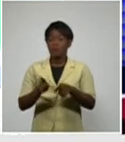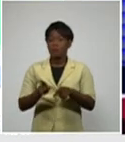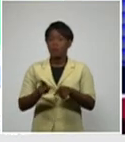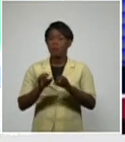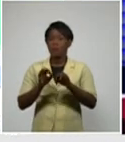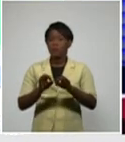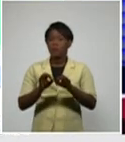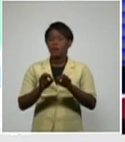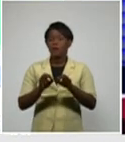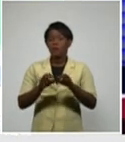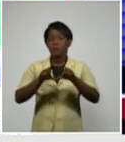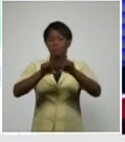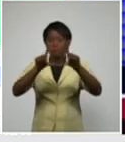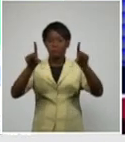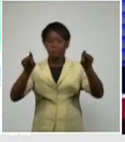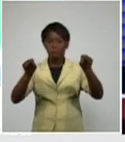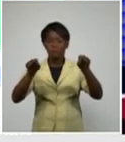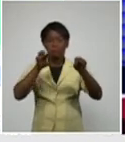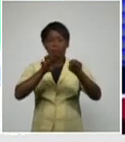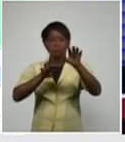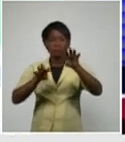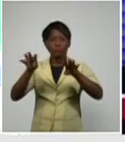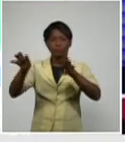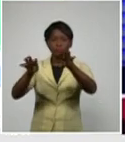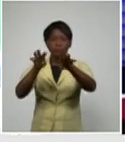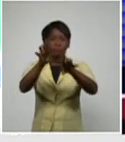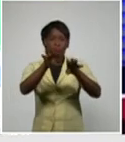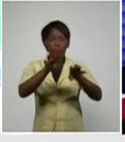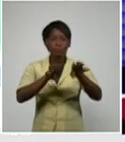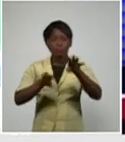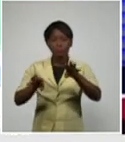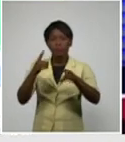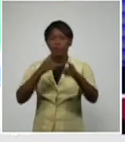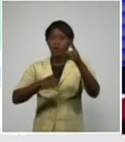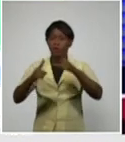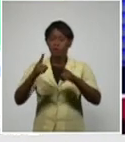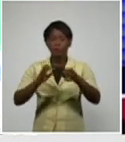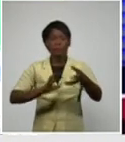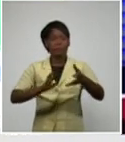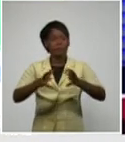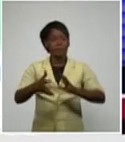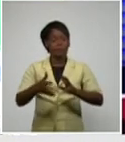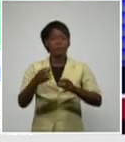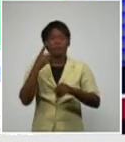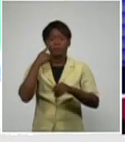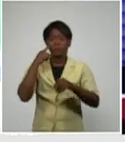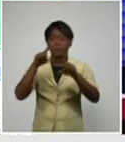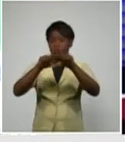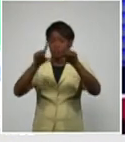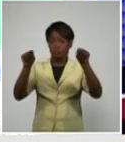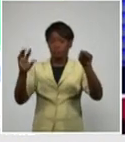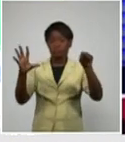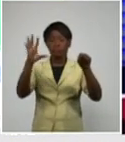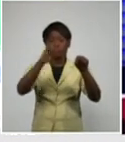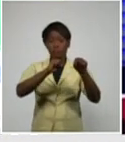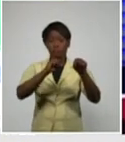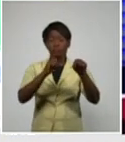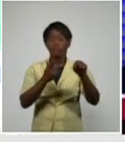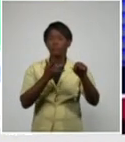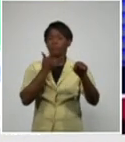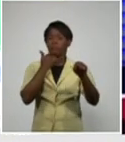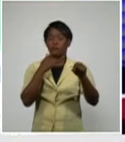Todavía Cuba con mucho riesgo epidemiológico, aunque se está trabajando para poderlo